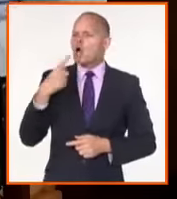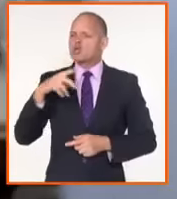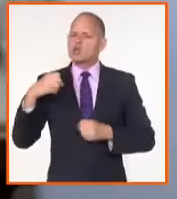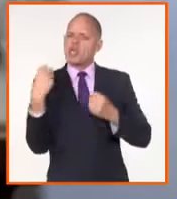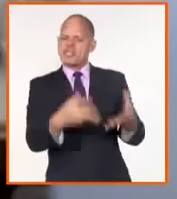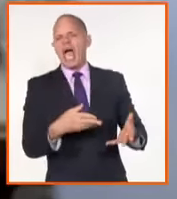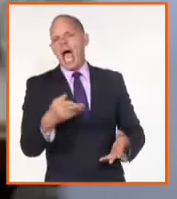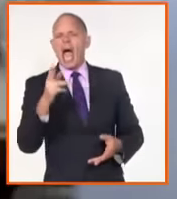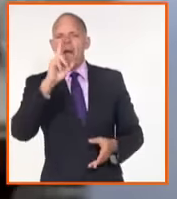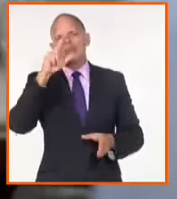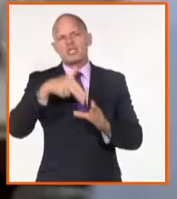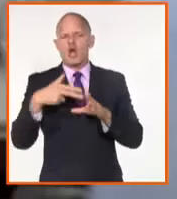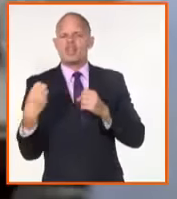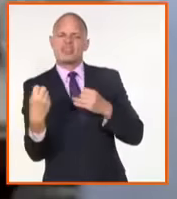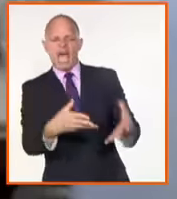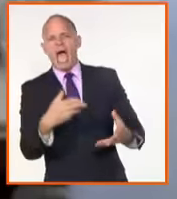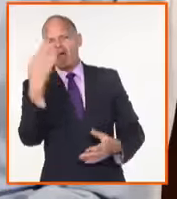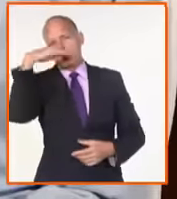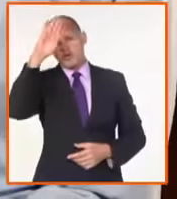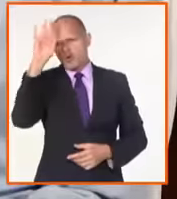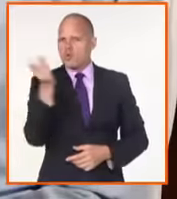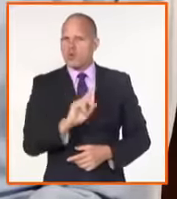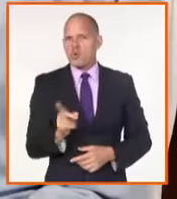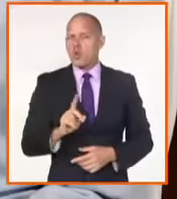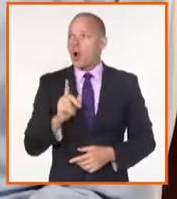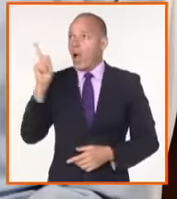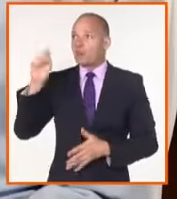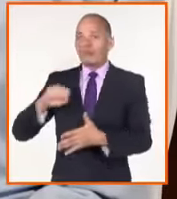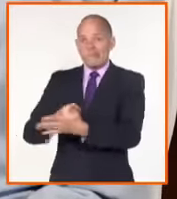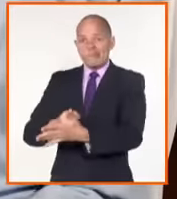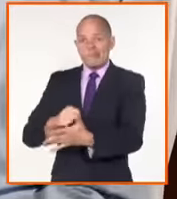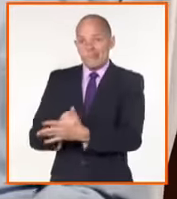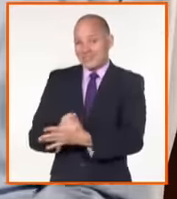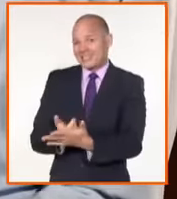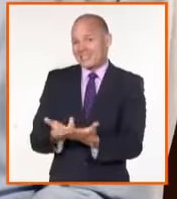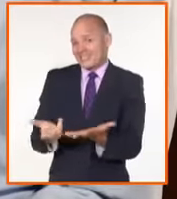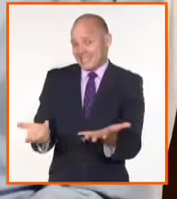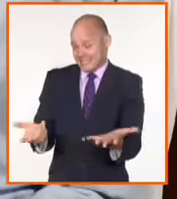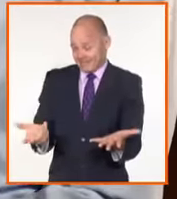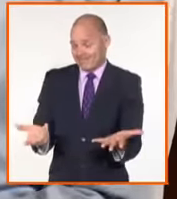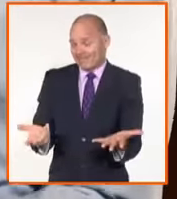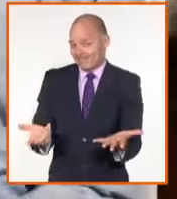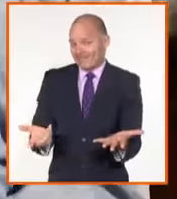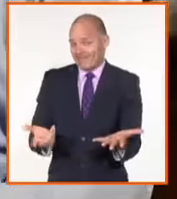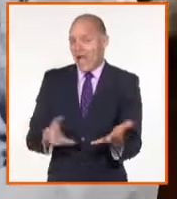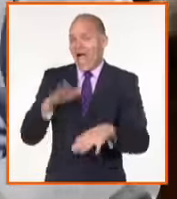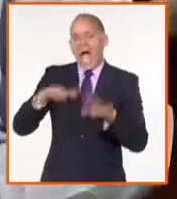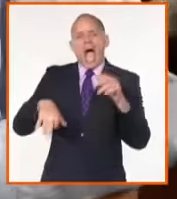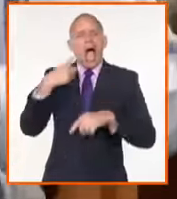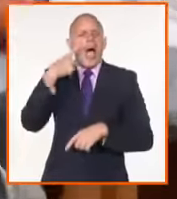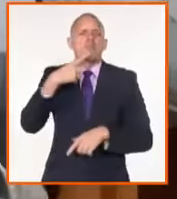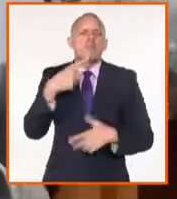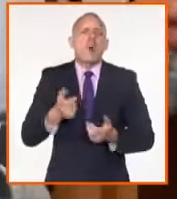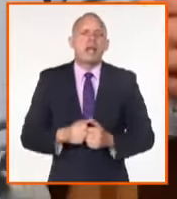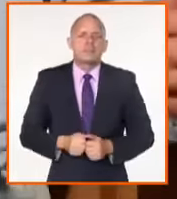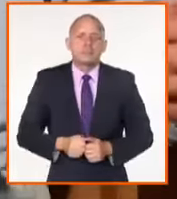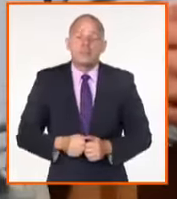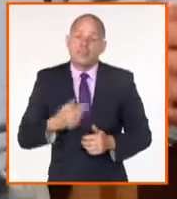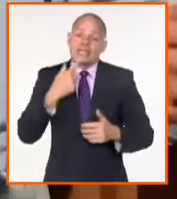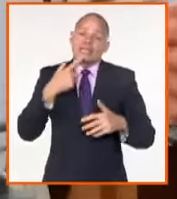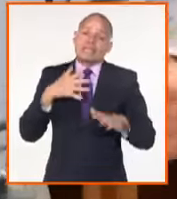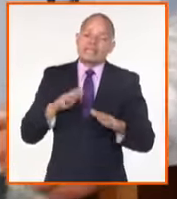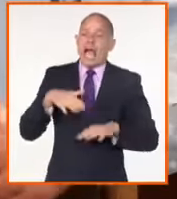sigue. Uno ve muchas veces post y noticias reflejadas en los cables de los odiadores, donde están diciendo a Cuba está